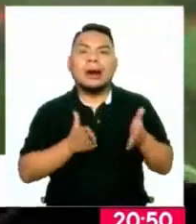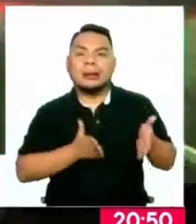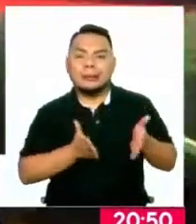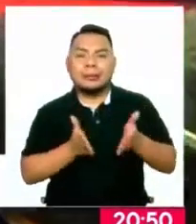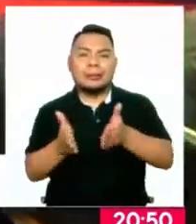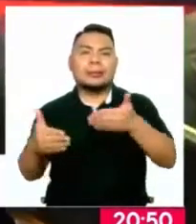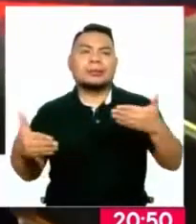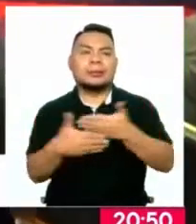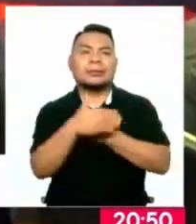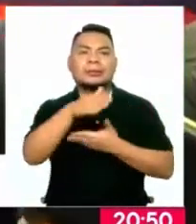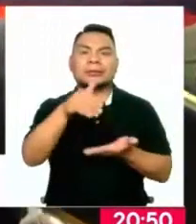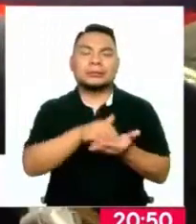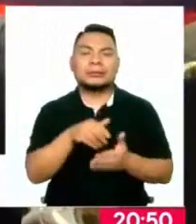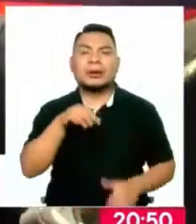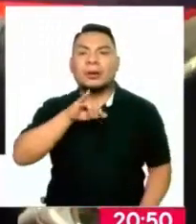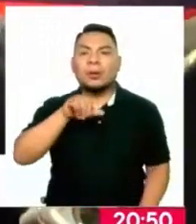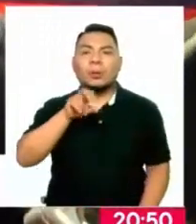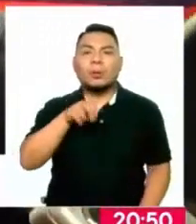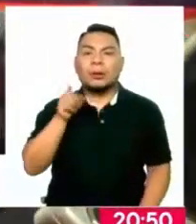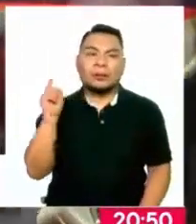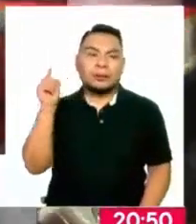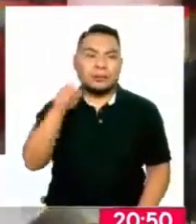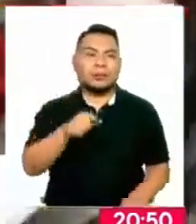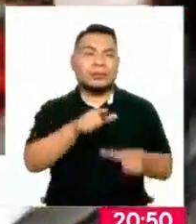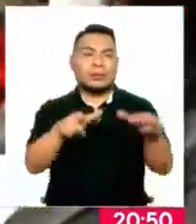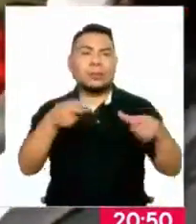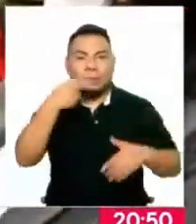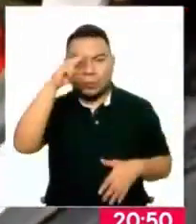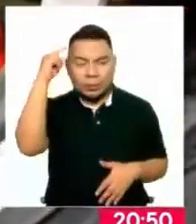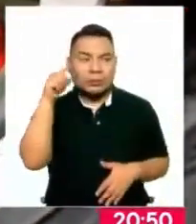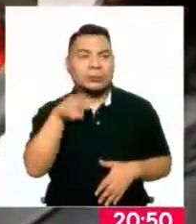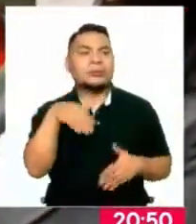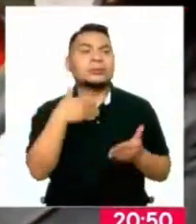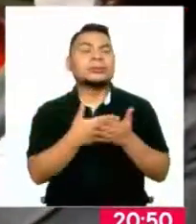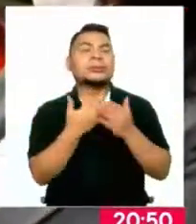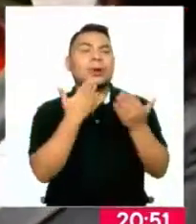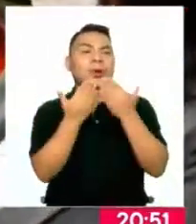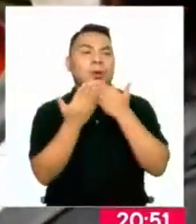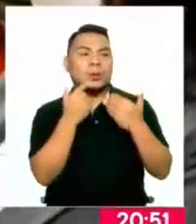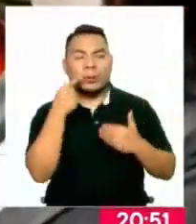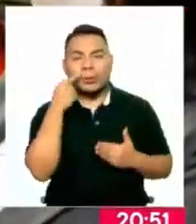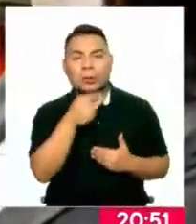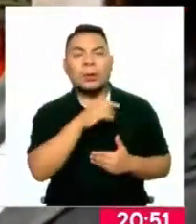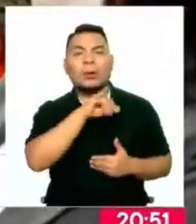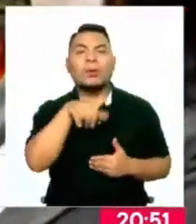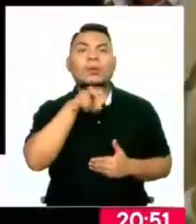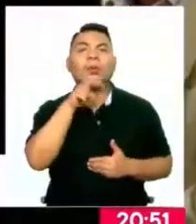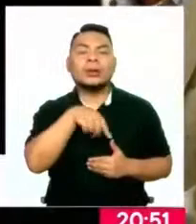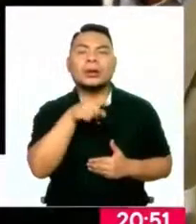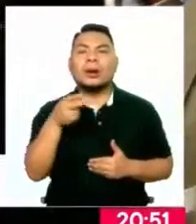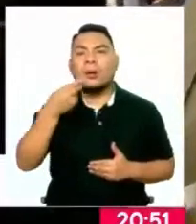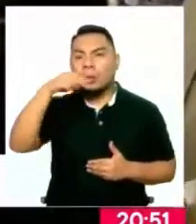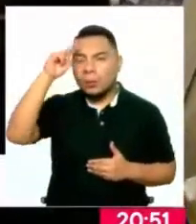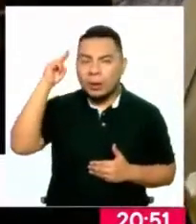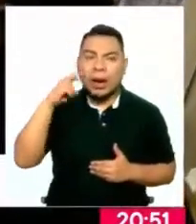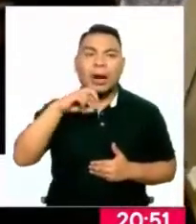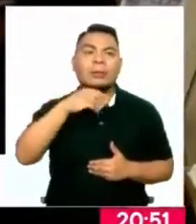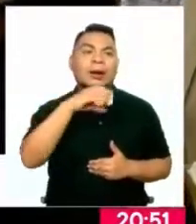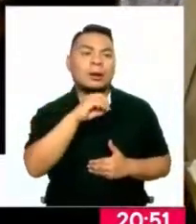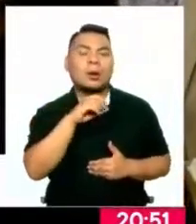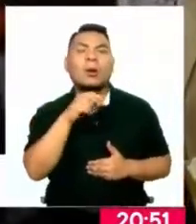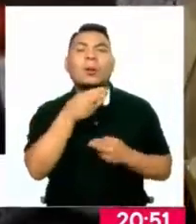central. Juan Silva llegó a Huancayo, donde tuvo una reunión de trabajo con gobernadores de Junín, Huánuco, Pasco